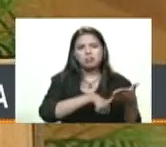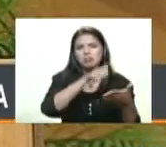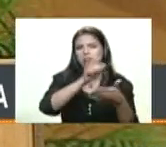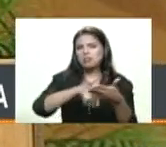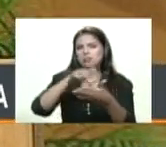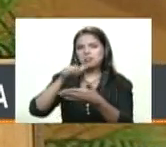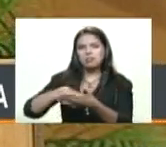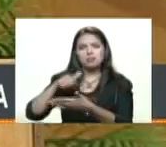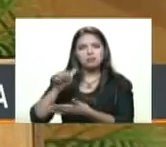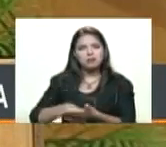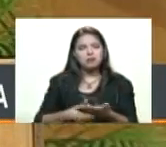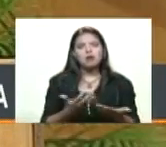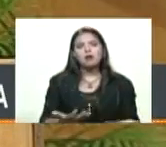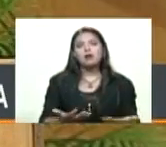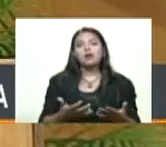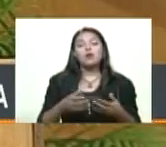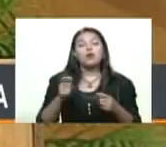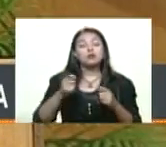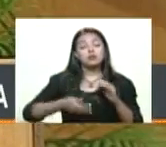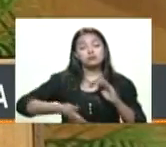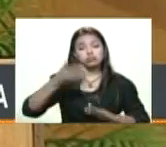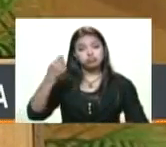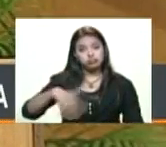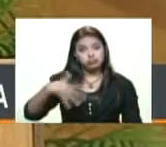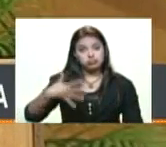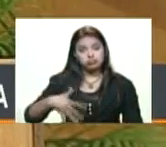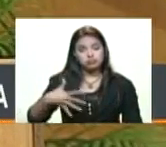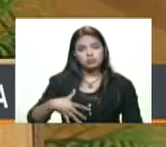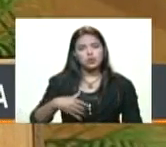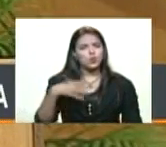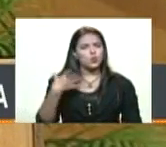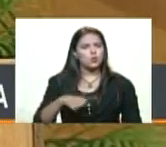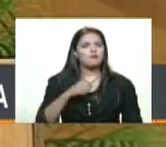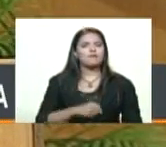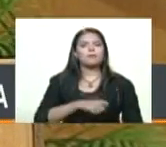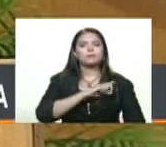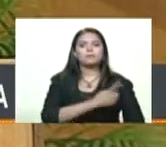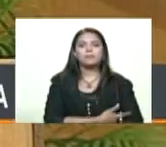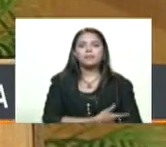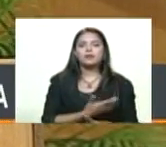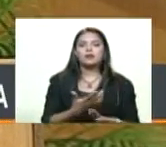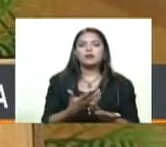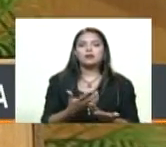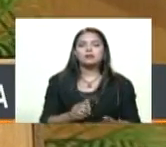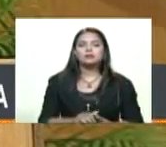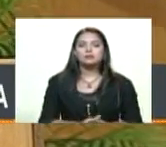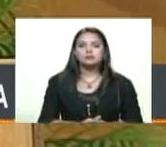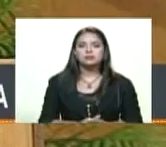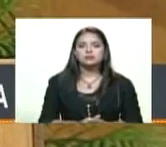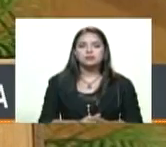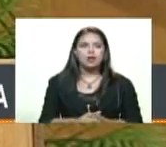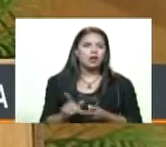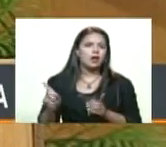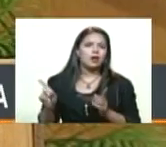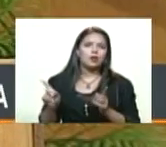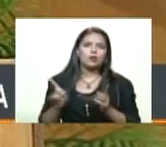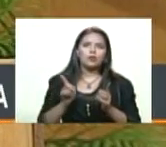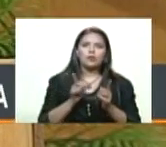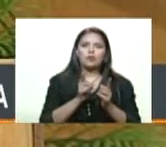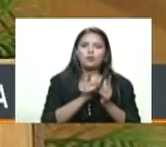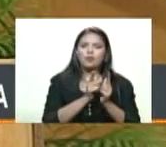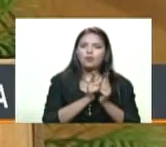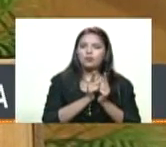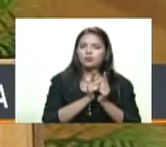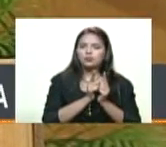desabastecimiento e inflación se han acentuado la luna de miel es corta